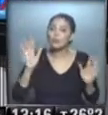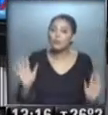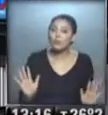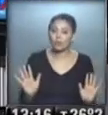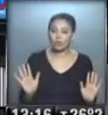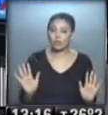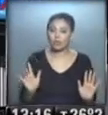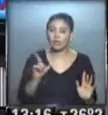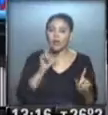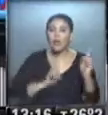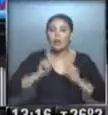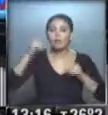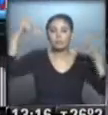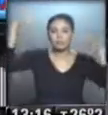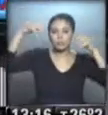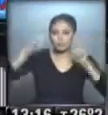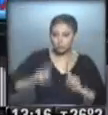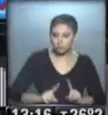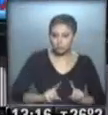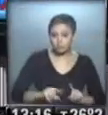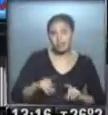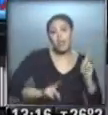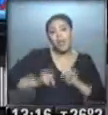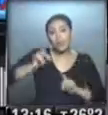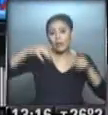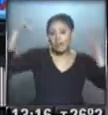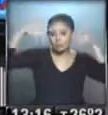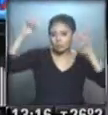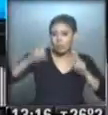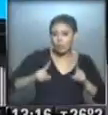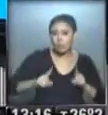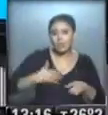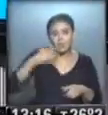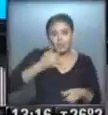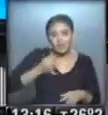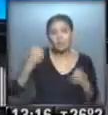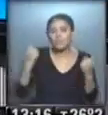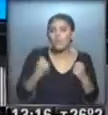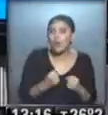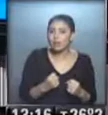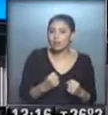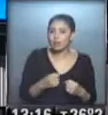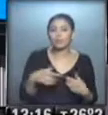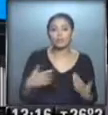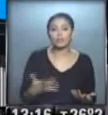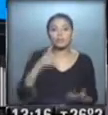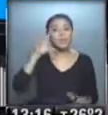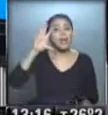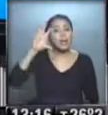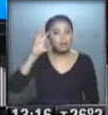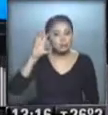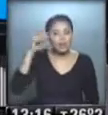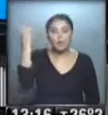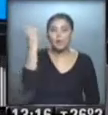probabilidad de algunas tormentas, algunas de estas tormentas van a ser realmente fuertes. Por lo tanto, tenga en cuenta